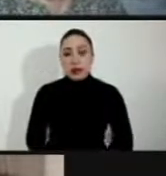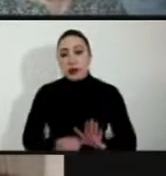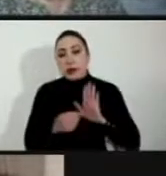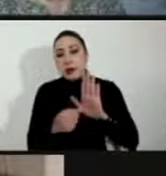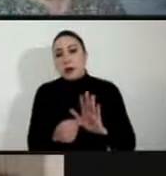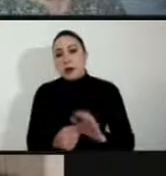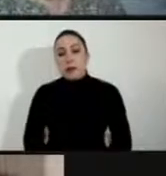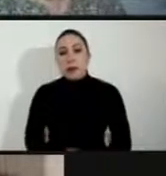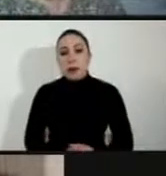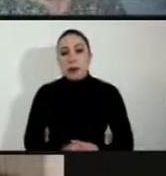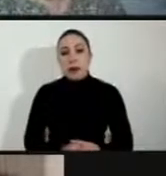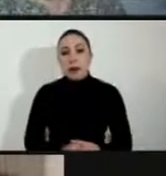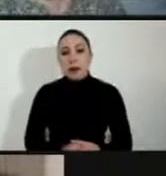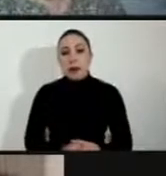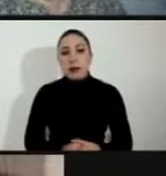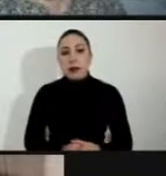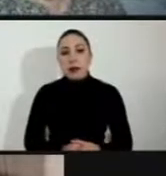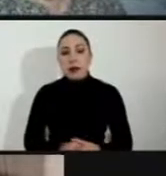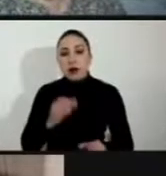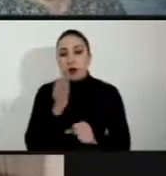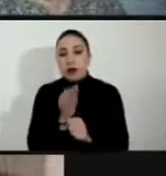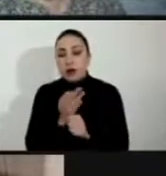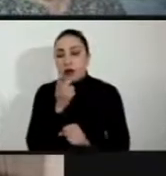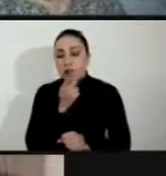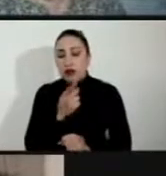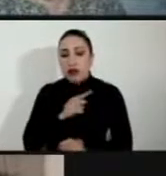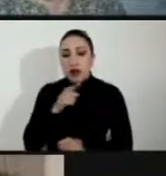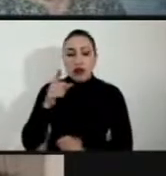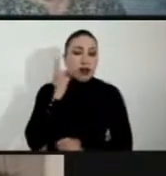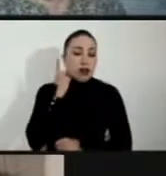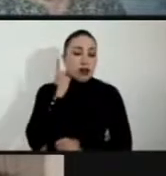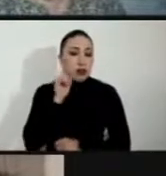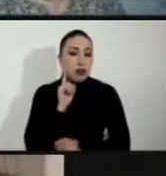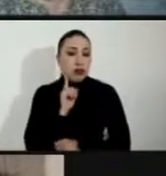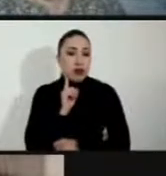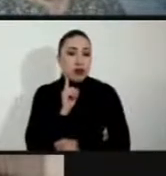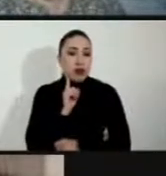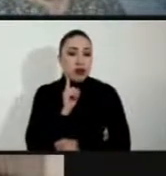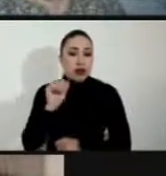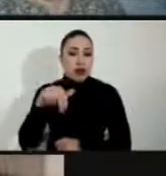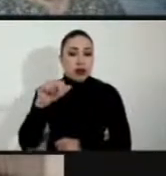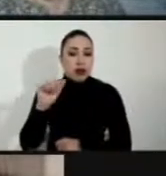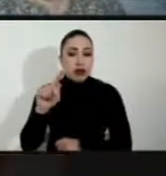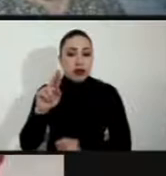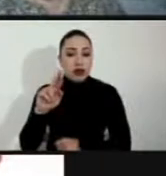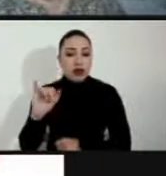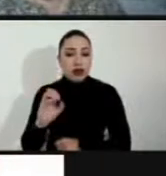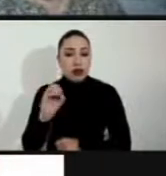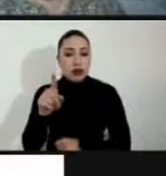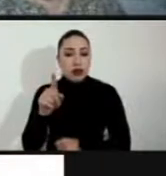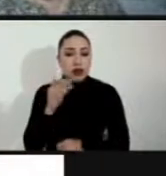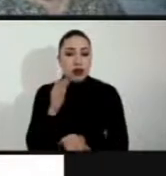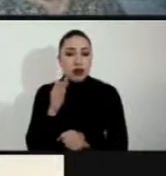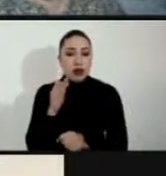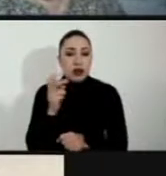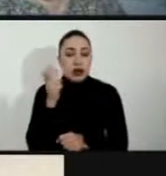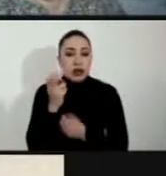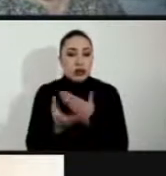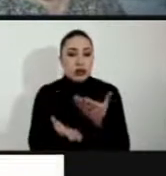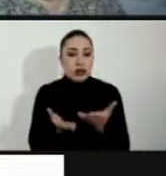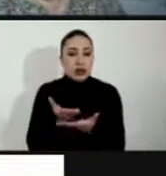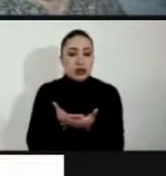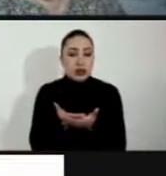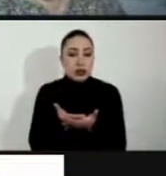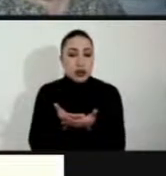me está escribiendo la diputada Ana Cristina que si por favor esta iniciativa que vamos a presentar a